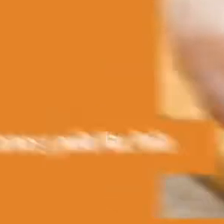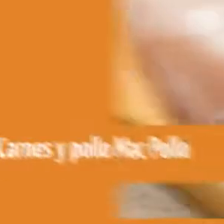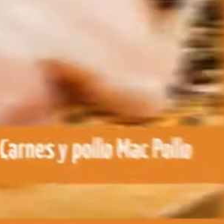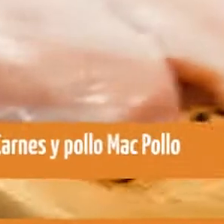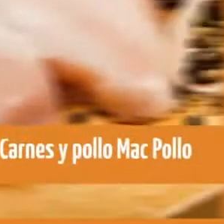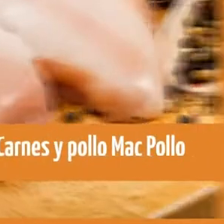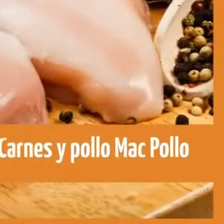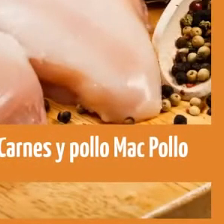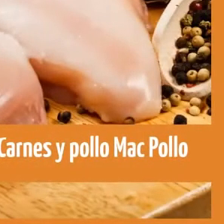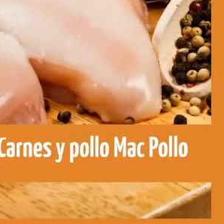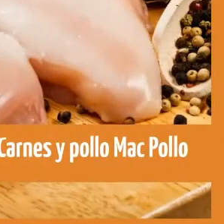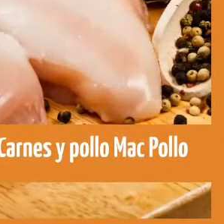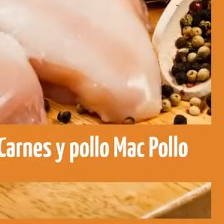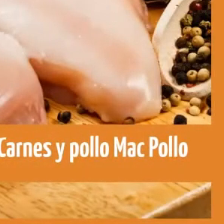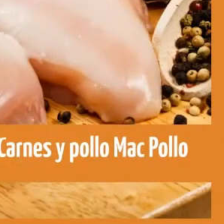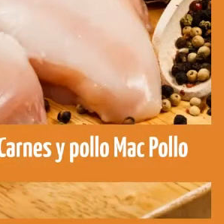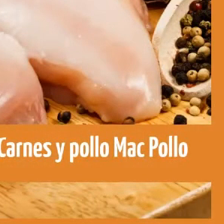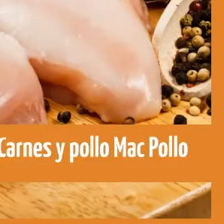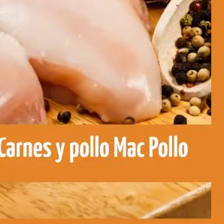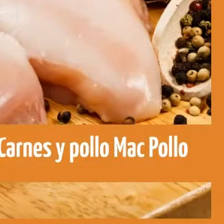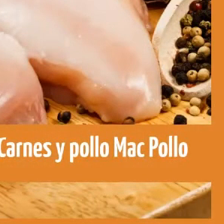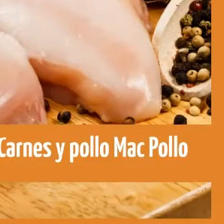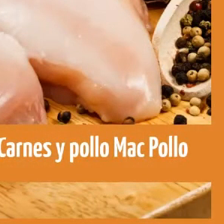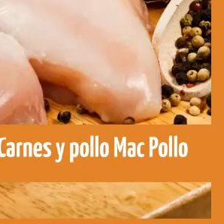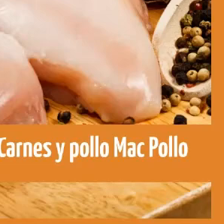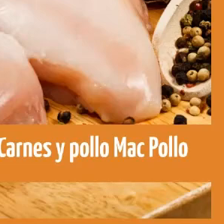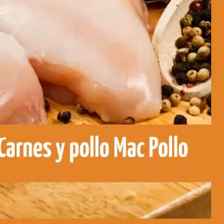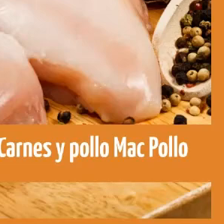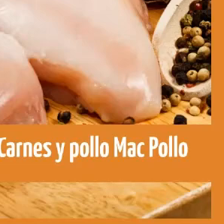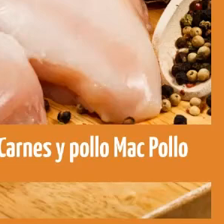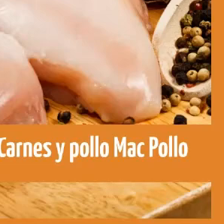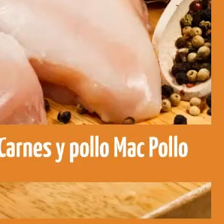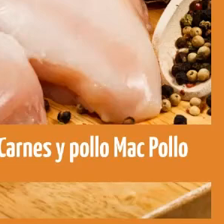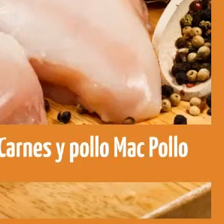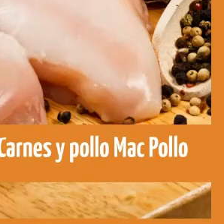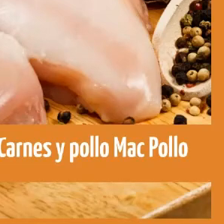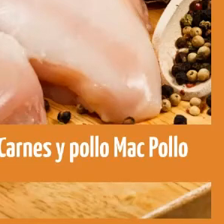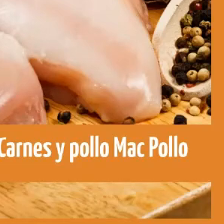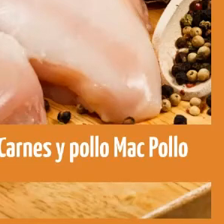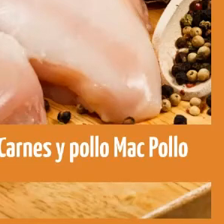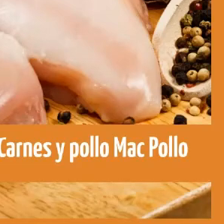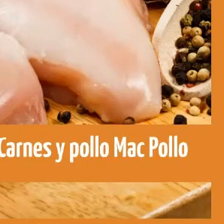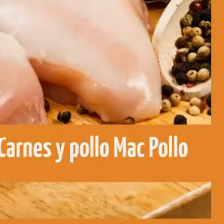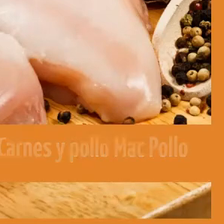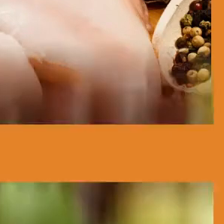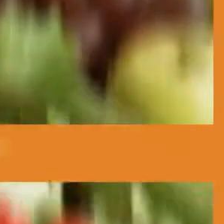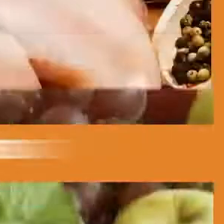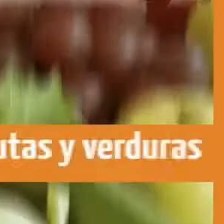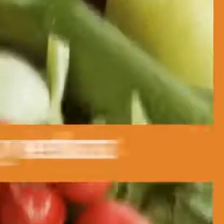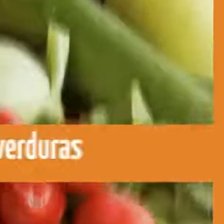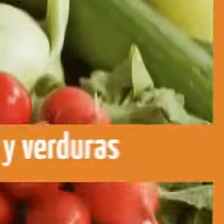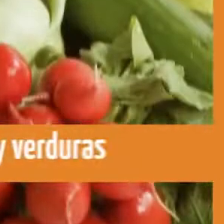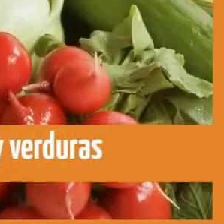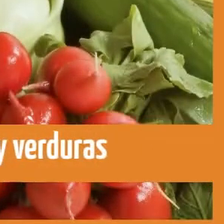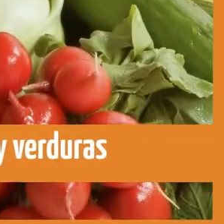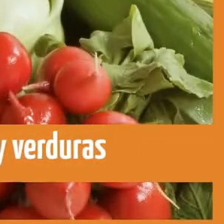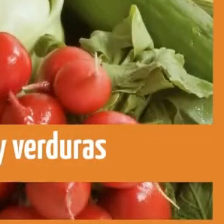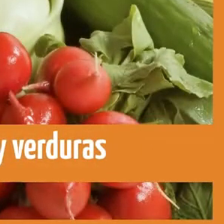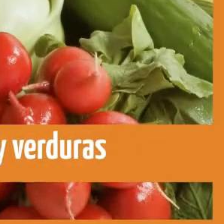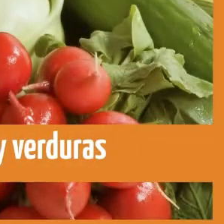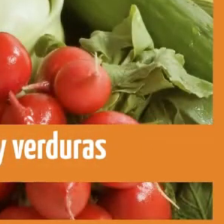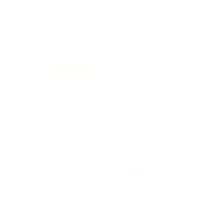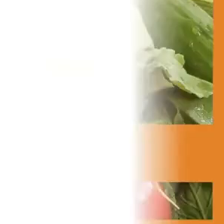Este sábado 17 y domingo 18 de septiembre, 15% de descuento en pollo McPollo y carnes y carnes. 30% de descuento en